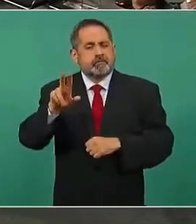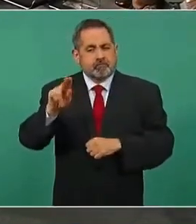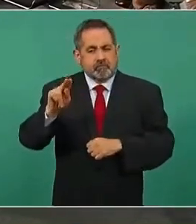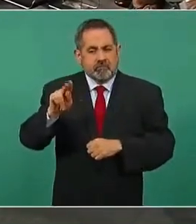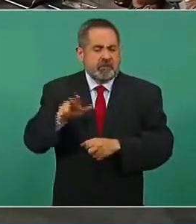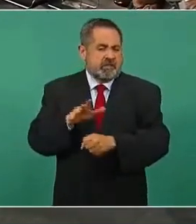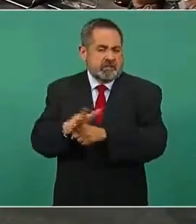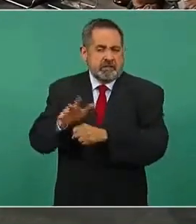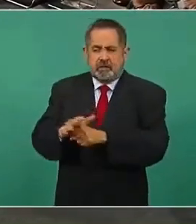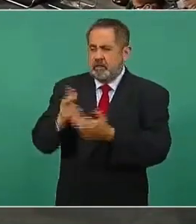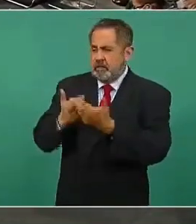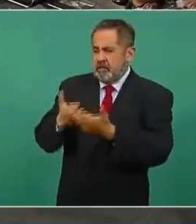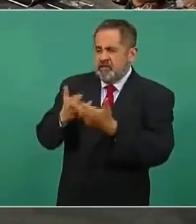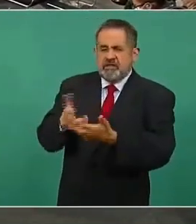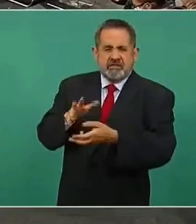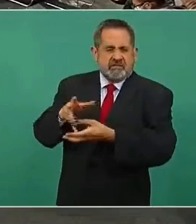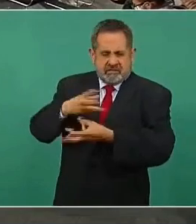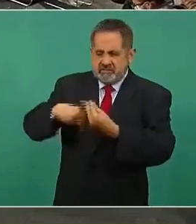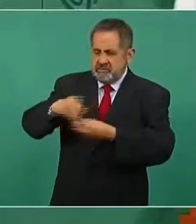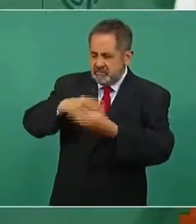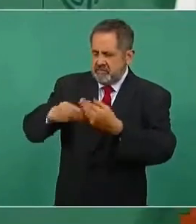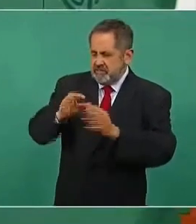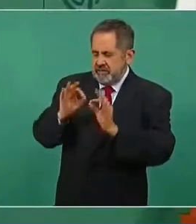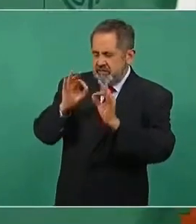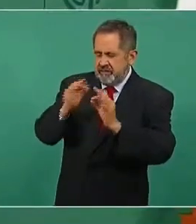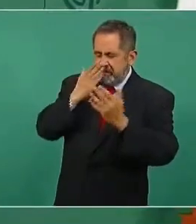éramos autosuficientes